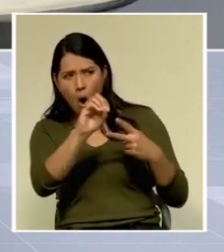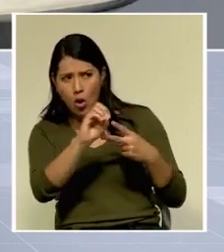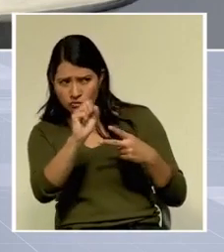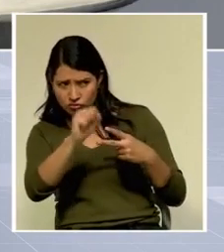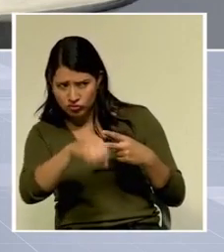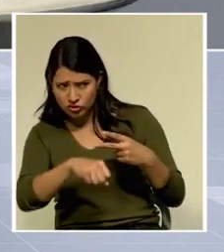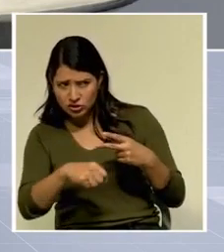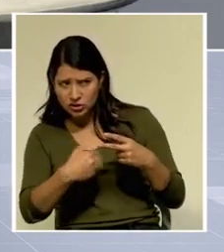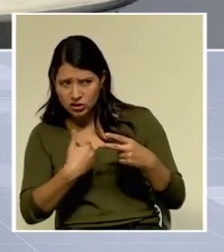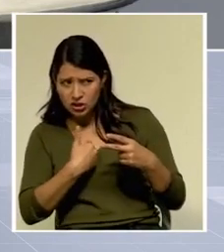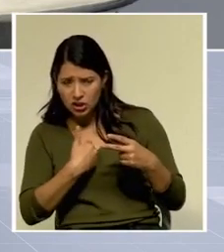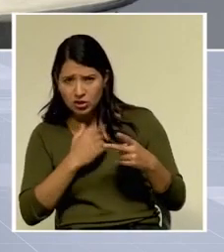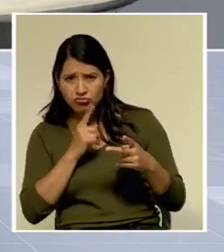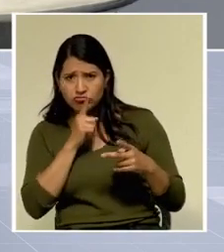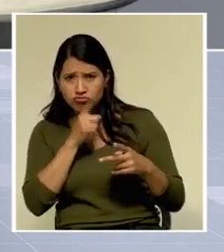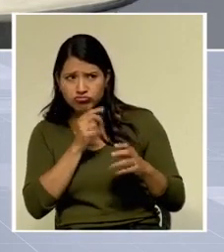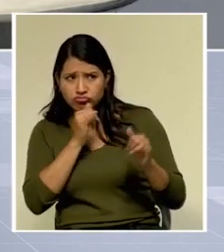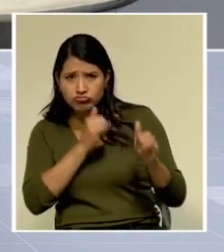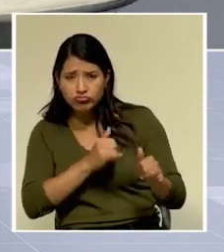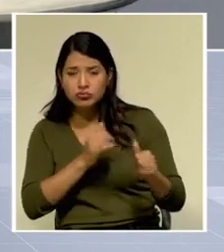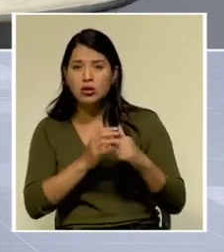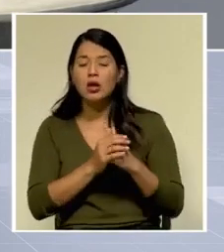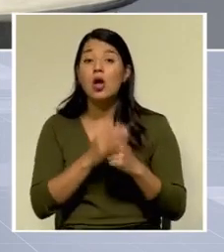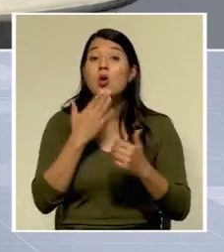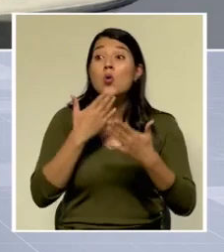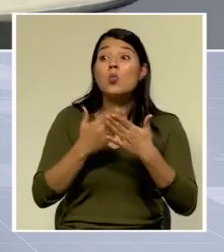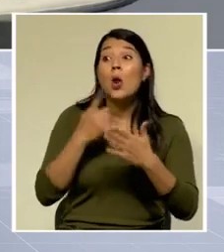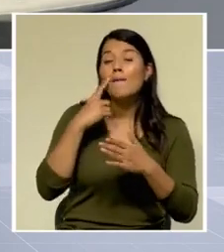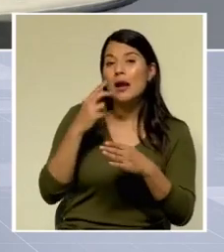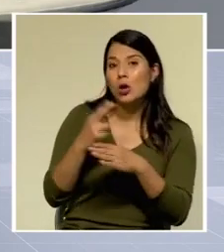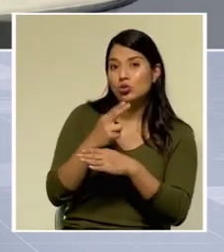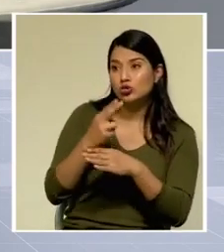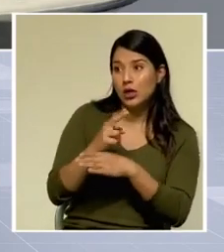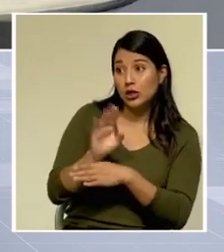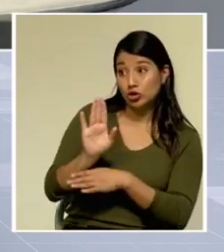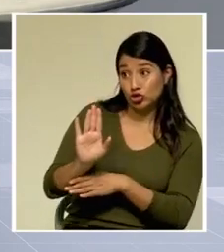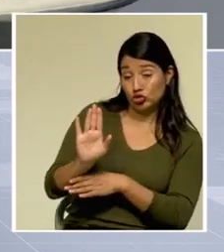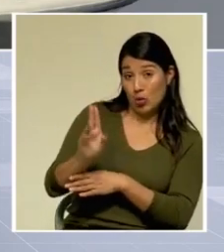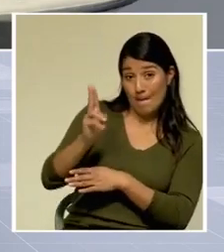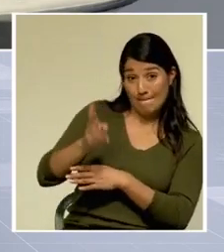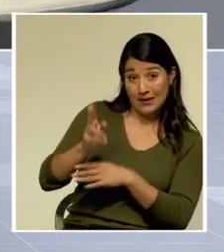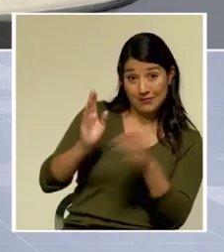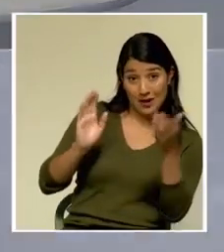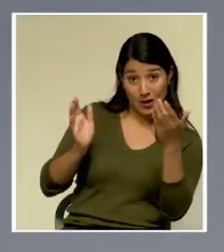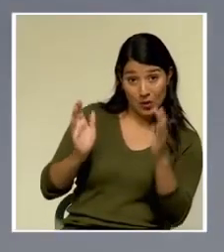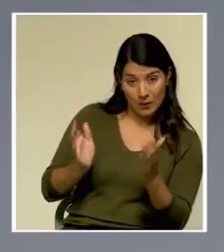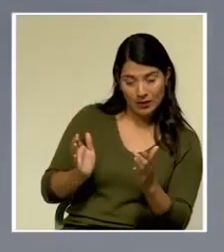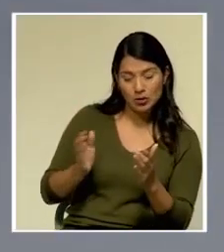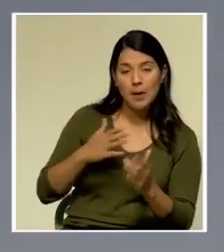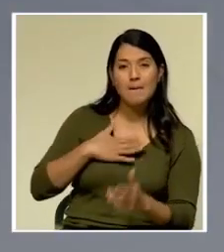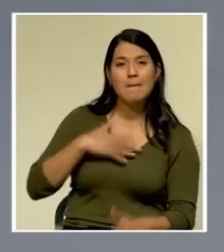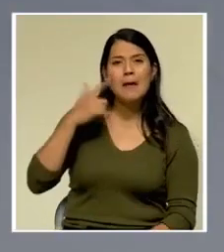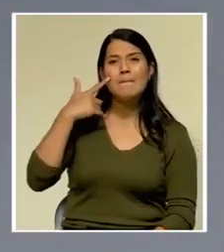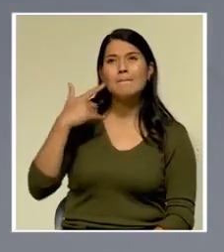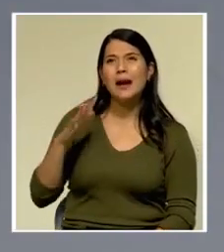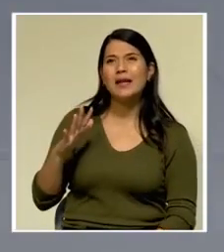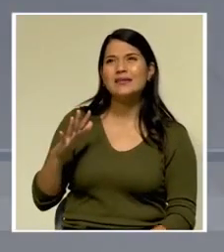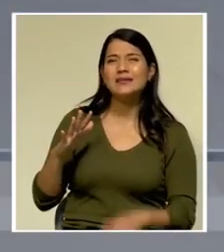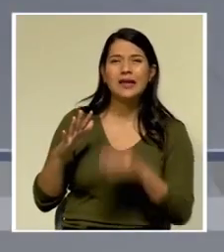denuncias? Bueno, para utilizar su misma analogía, Ernesto, me parece que es humo